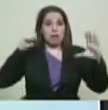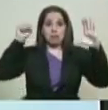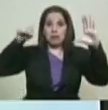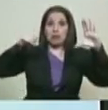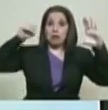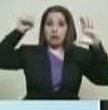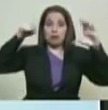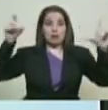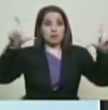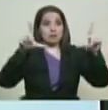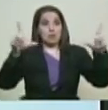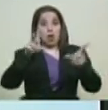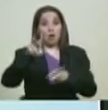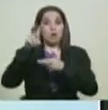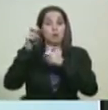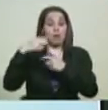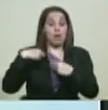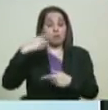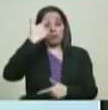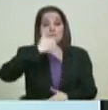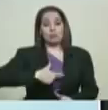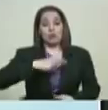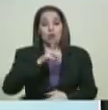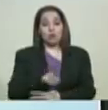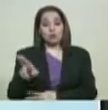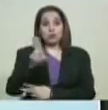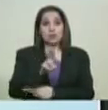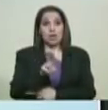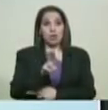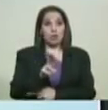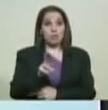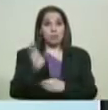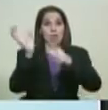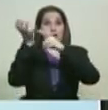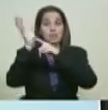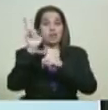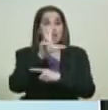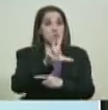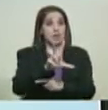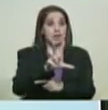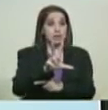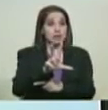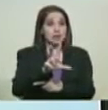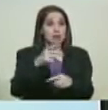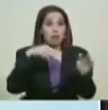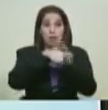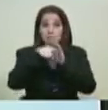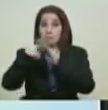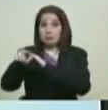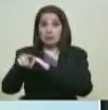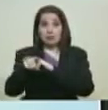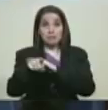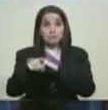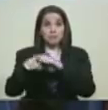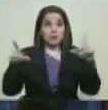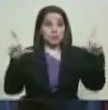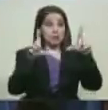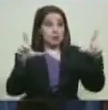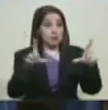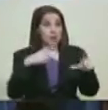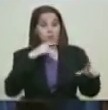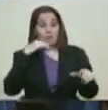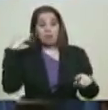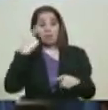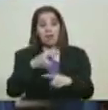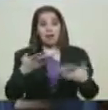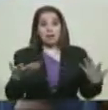Voy a cobrar derechos de autor en Antena 3 por estar metiéndome en una serie. Los voy a demandar.